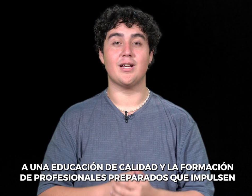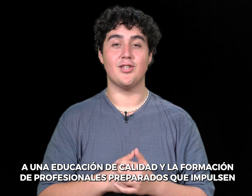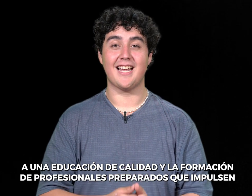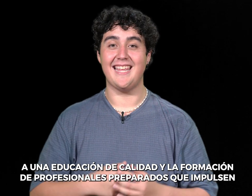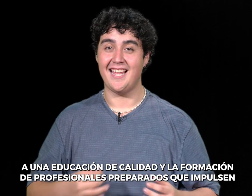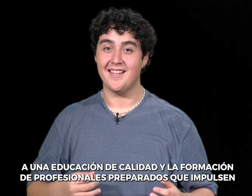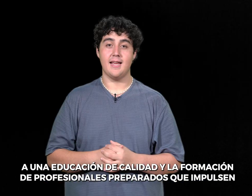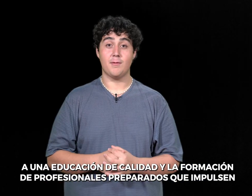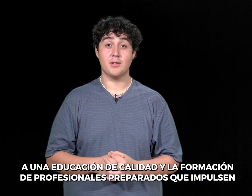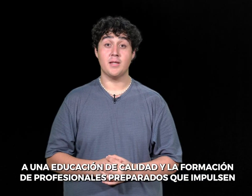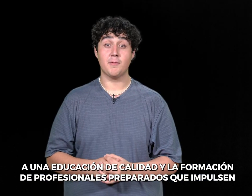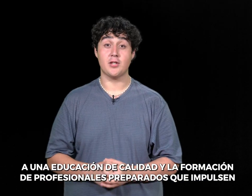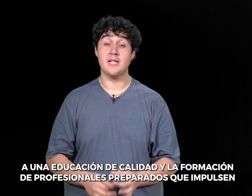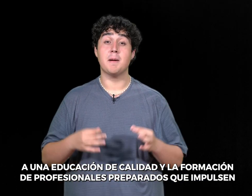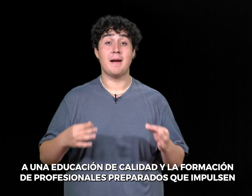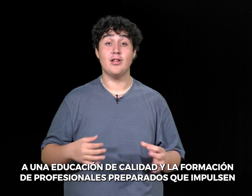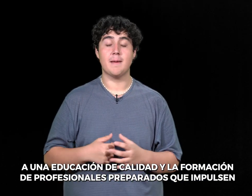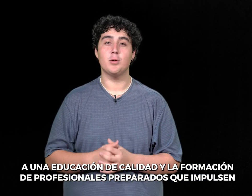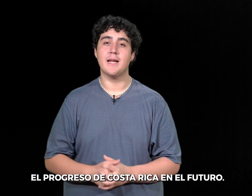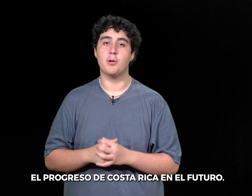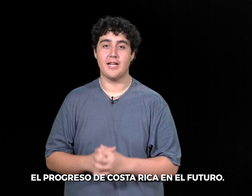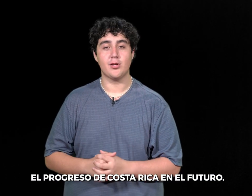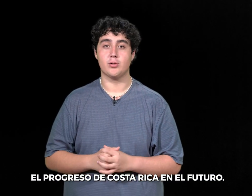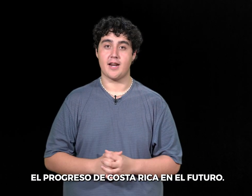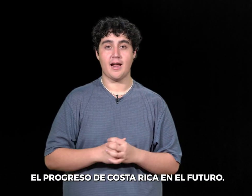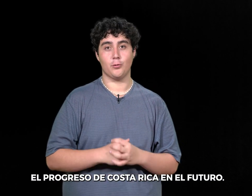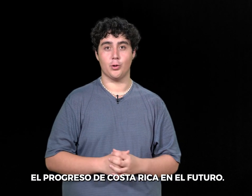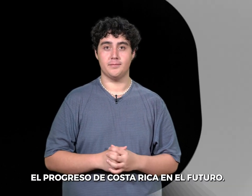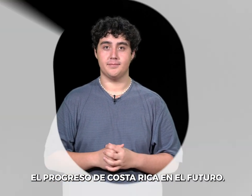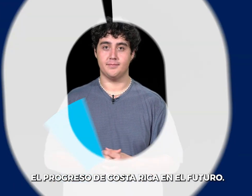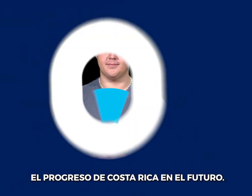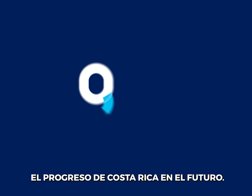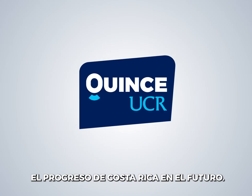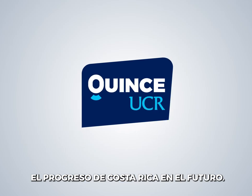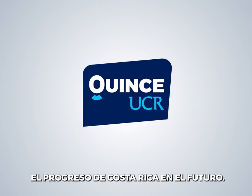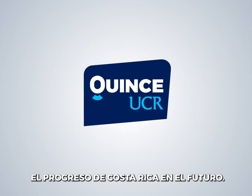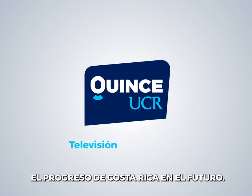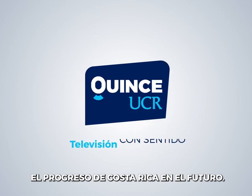acceso a una educación de calidad y la formación de profesionales preparados que impulsen el progreso de Costa Rica en el futuro.